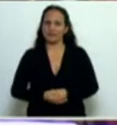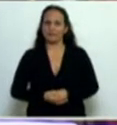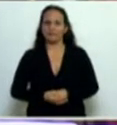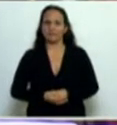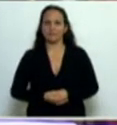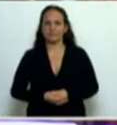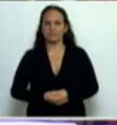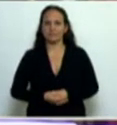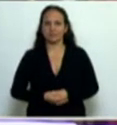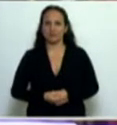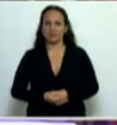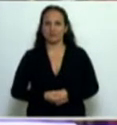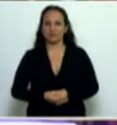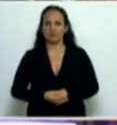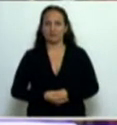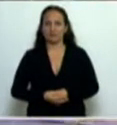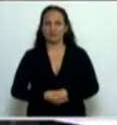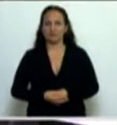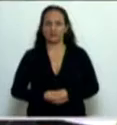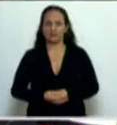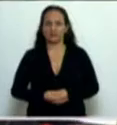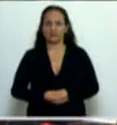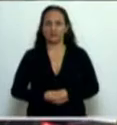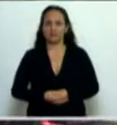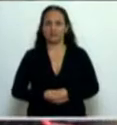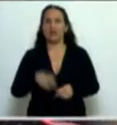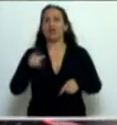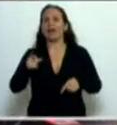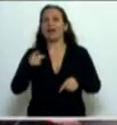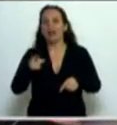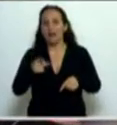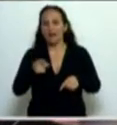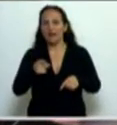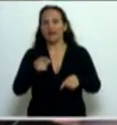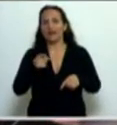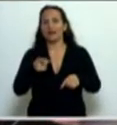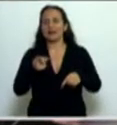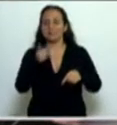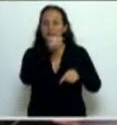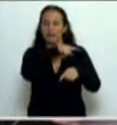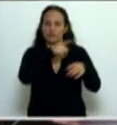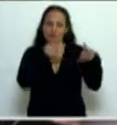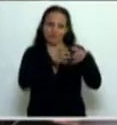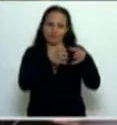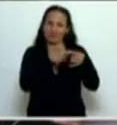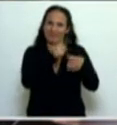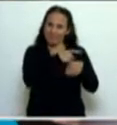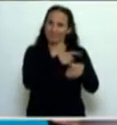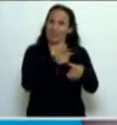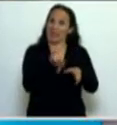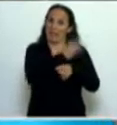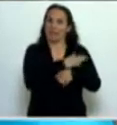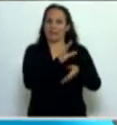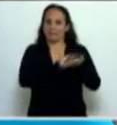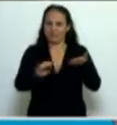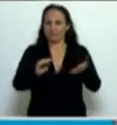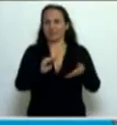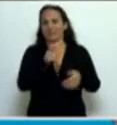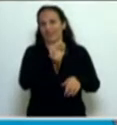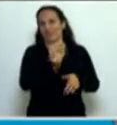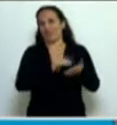manera. Bueno, voy a completar el término del informe que en forma magistral hizo el